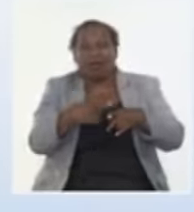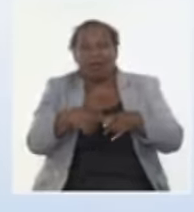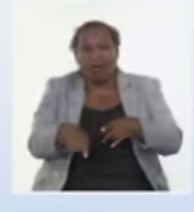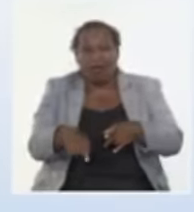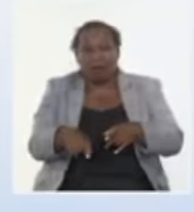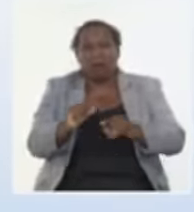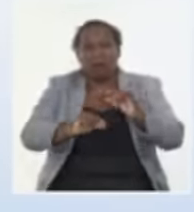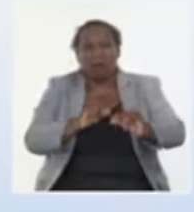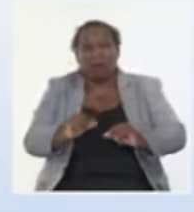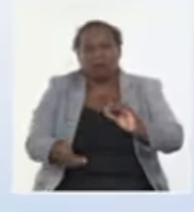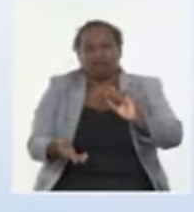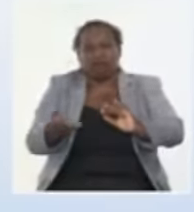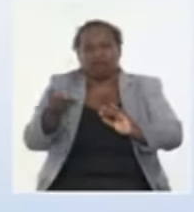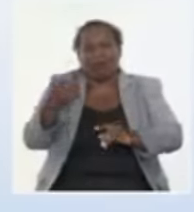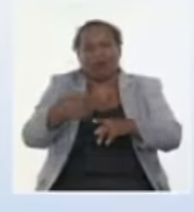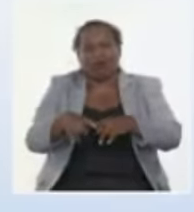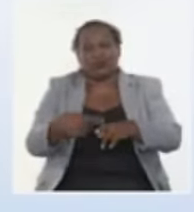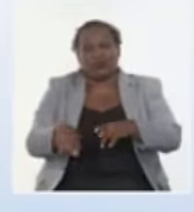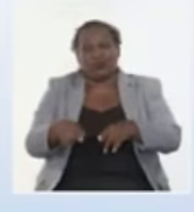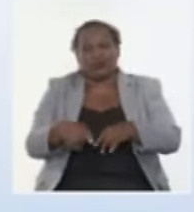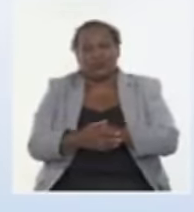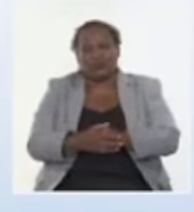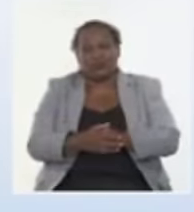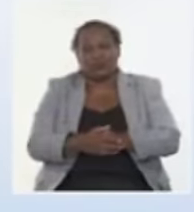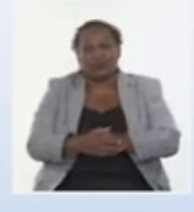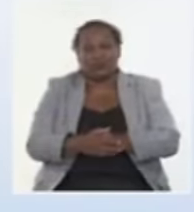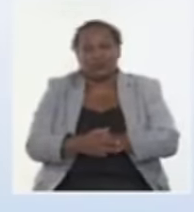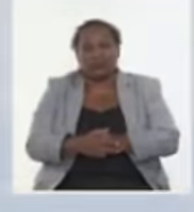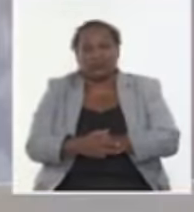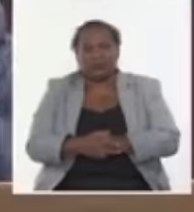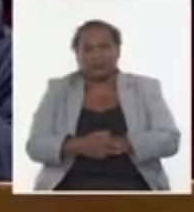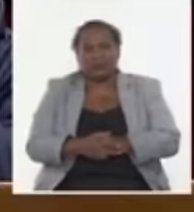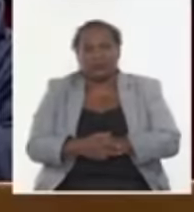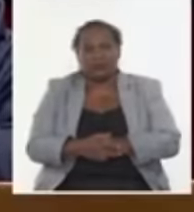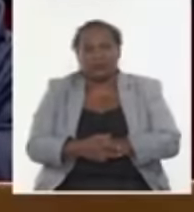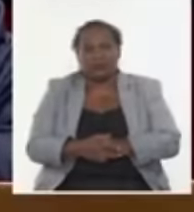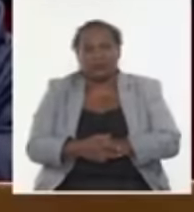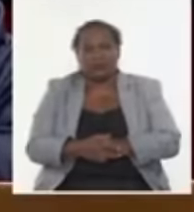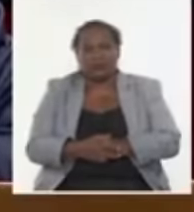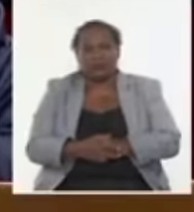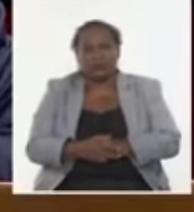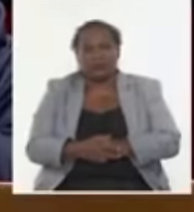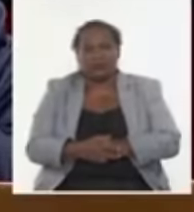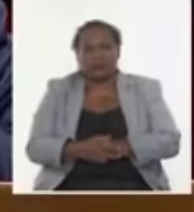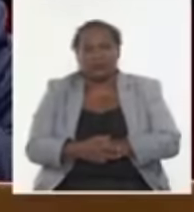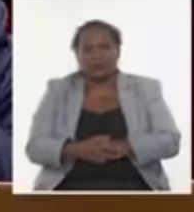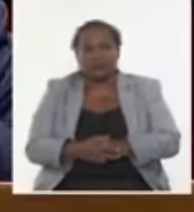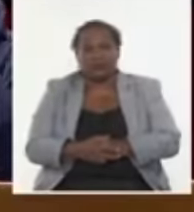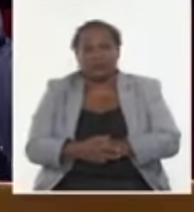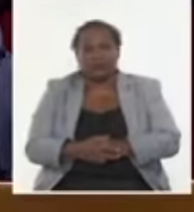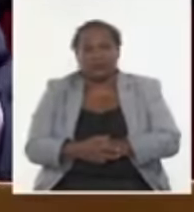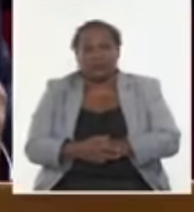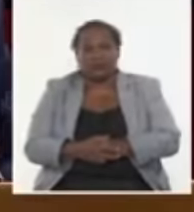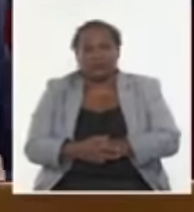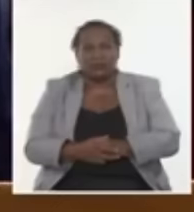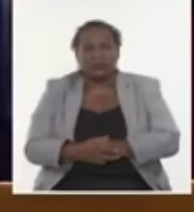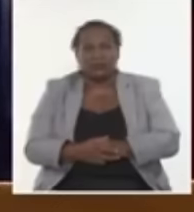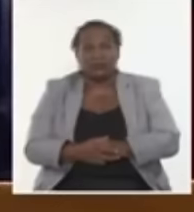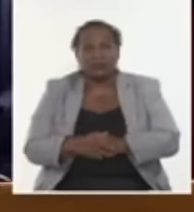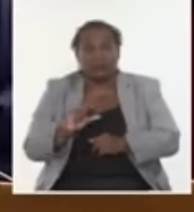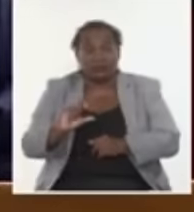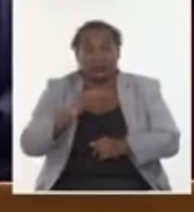medida que podamos garantizar la producción nacional. Por este